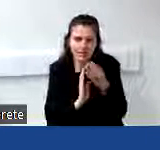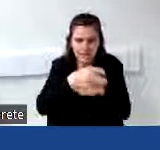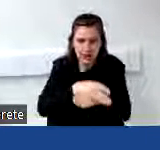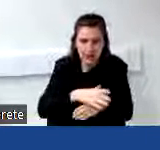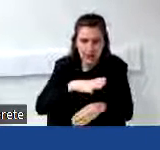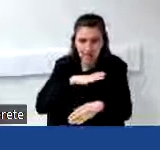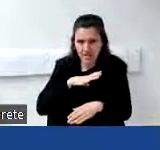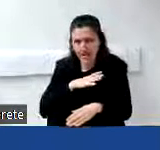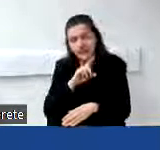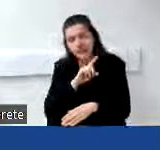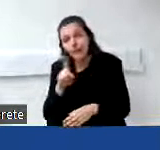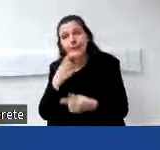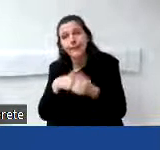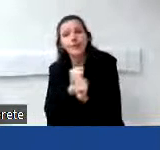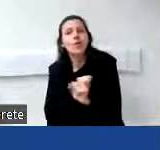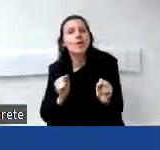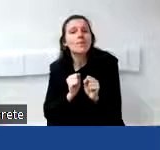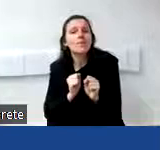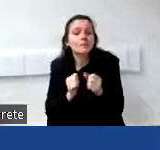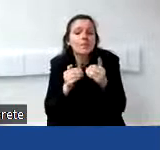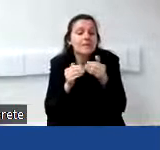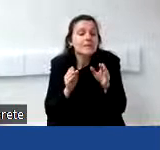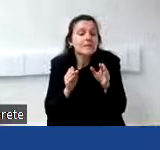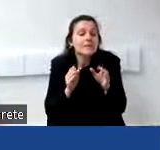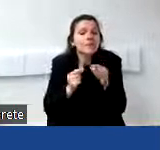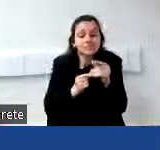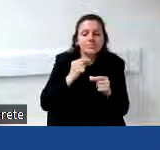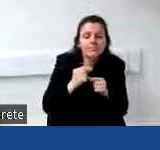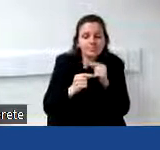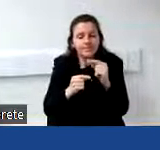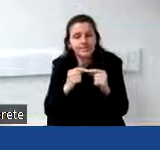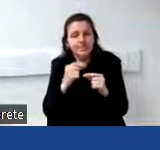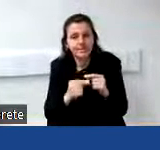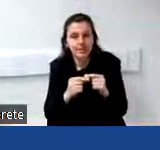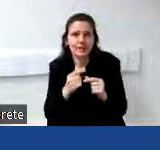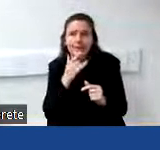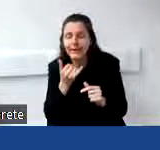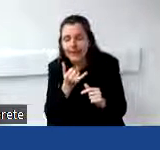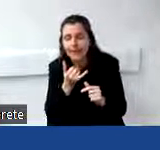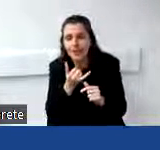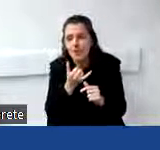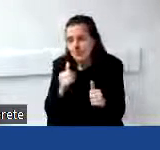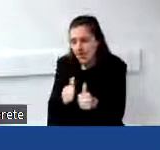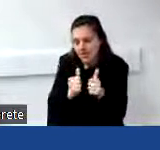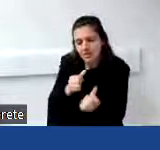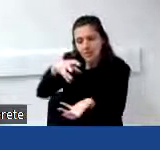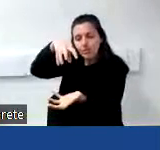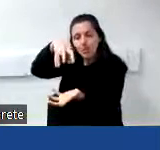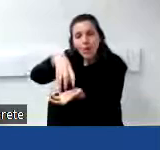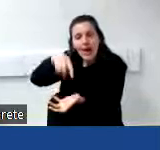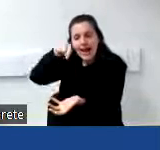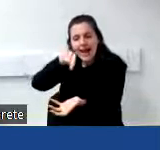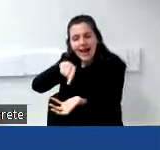etapas, o podemos empezar a trabajar por servicios, o vamos a empezar a trabajar en este sector y lo vamos a compartir en un espacio